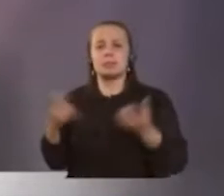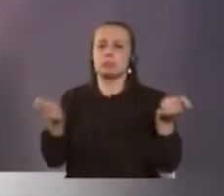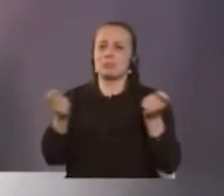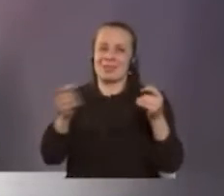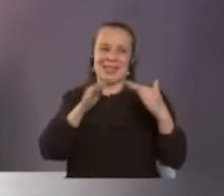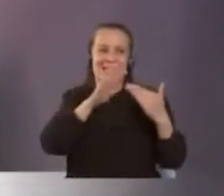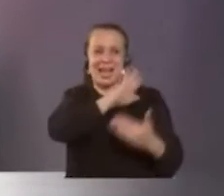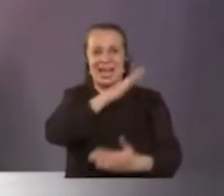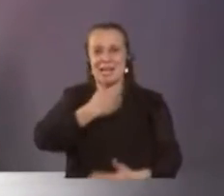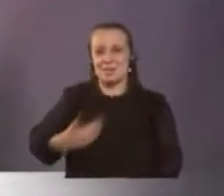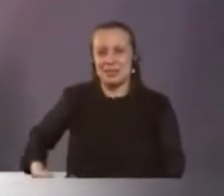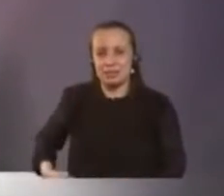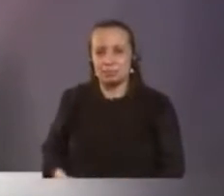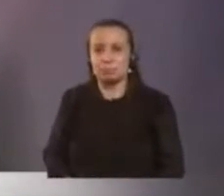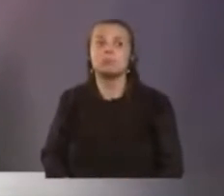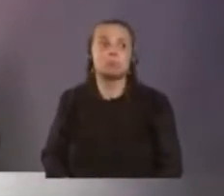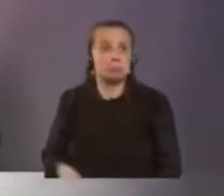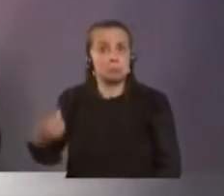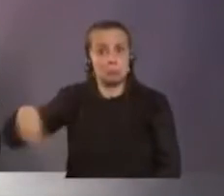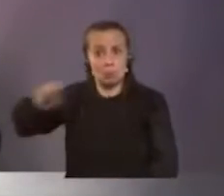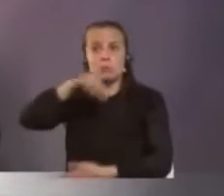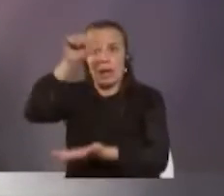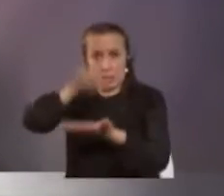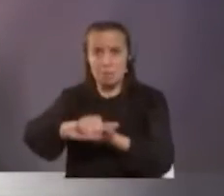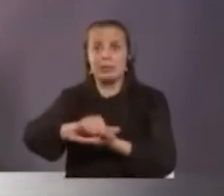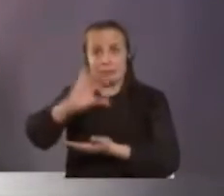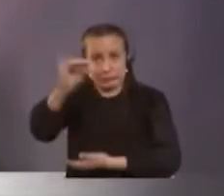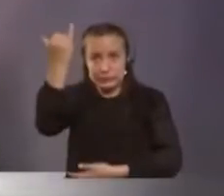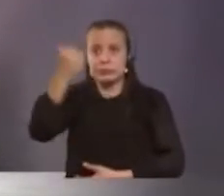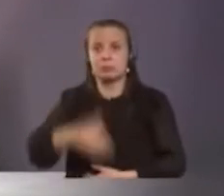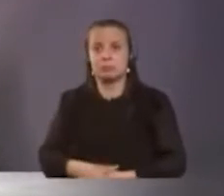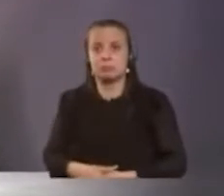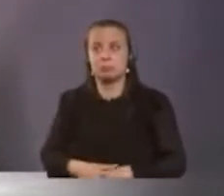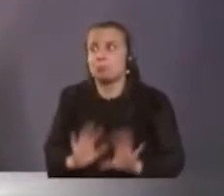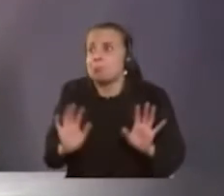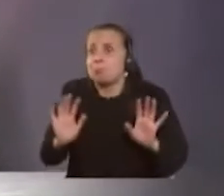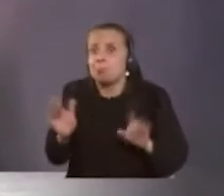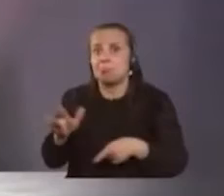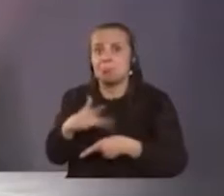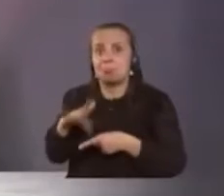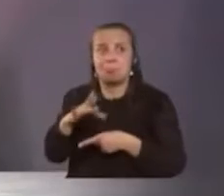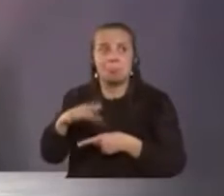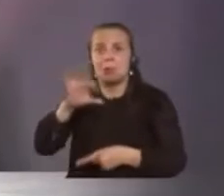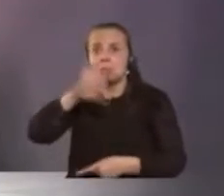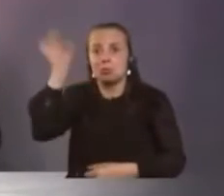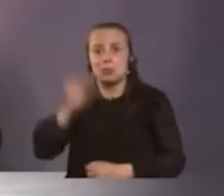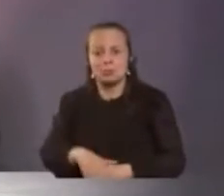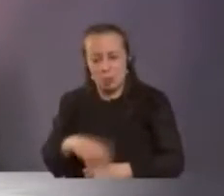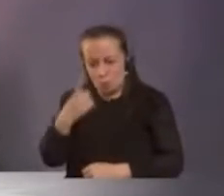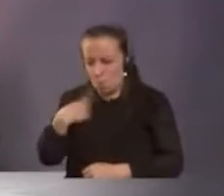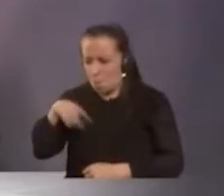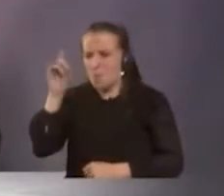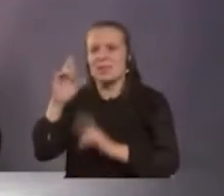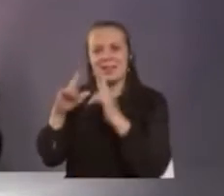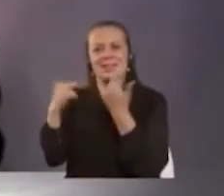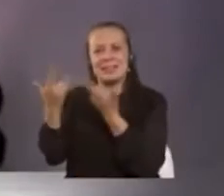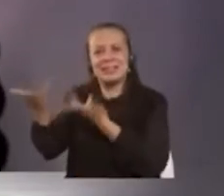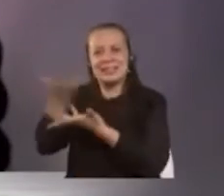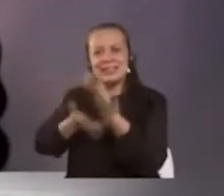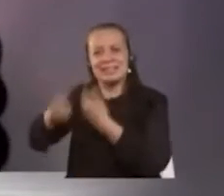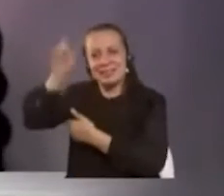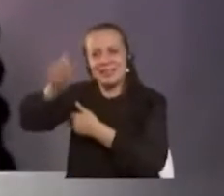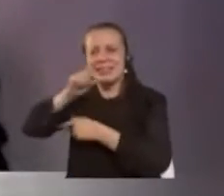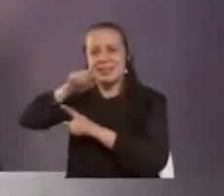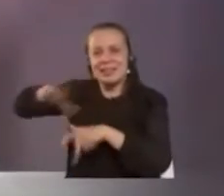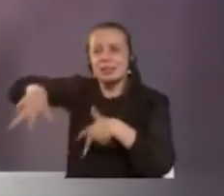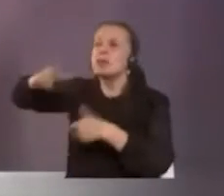Casa de Nariño. Lo aprobaron, muy alegres. Y sin embargo, nunca se aplicó. Y alguna vez que nos reunimos con el registrador a exigirle